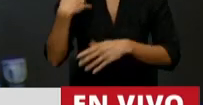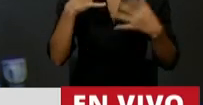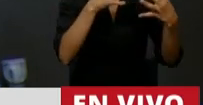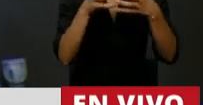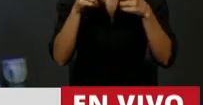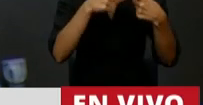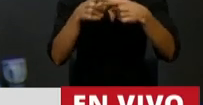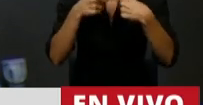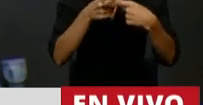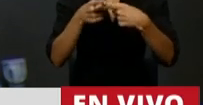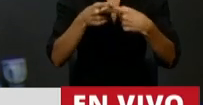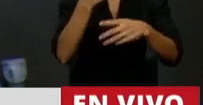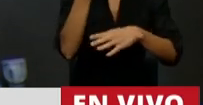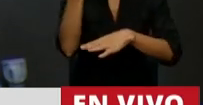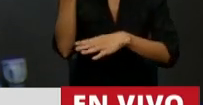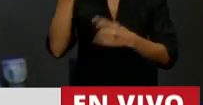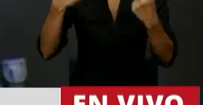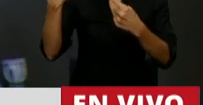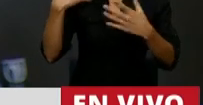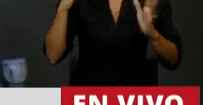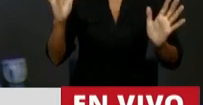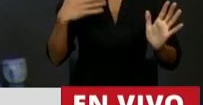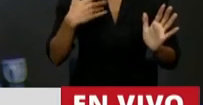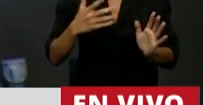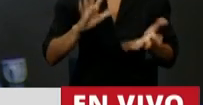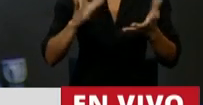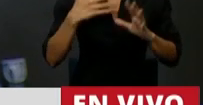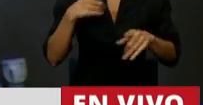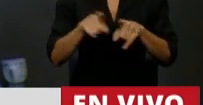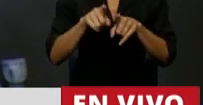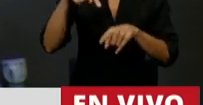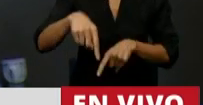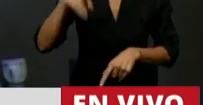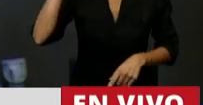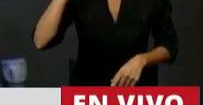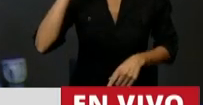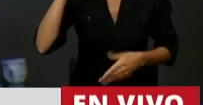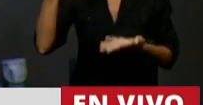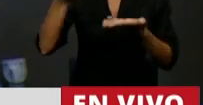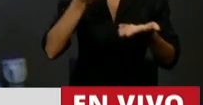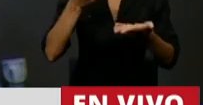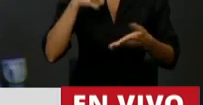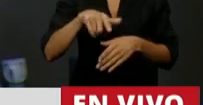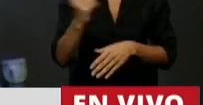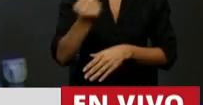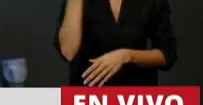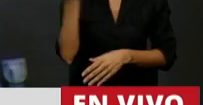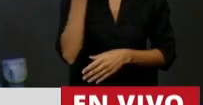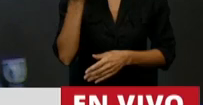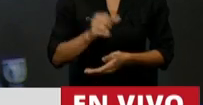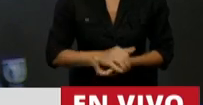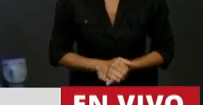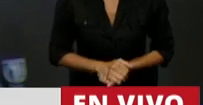llevando en el día de hoy, de una forma sumamente respetuosa, y eso vale destacarlo.